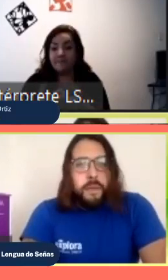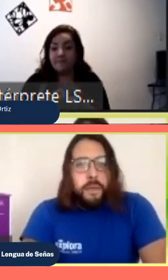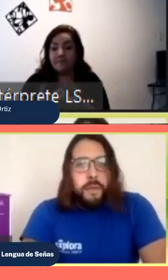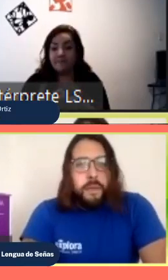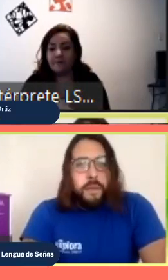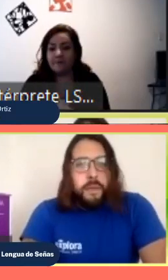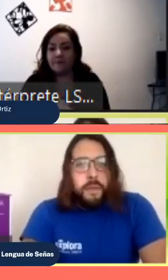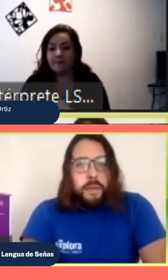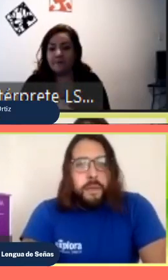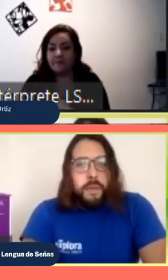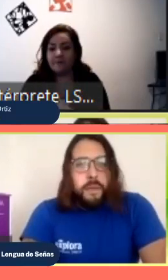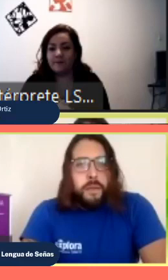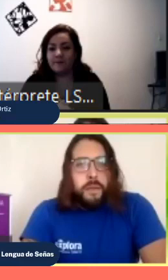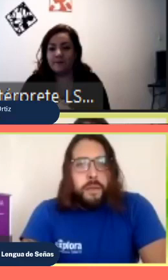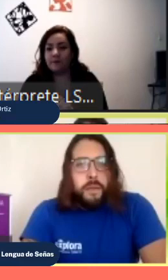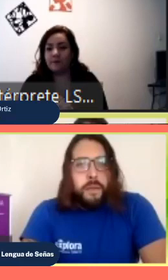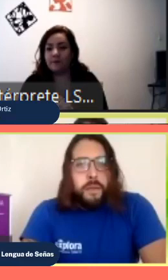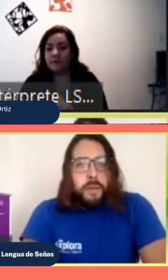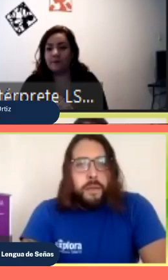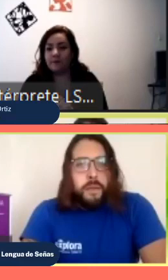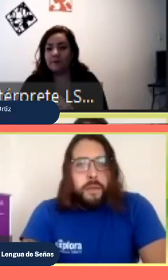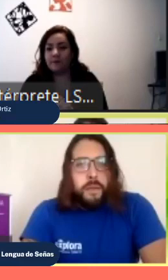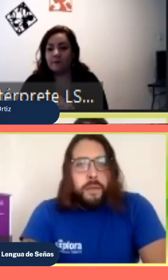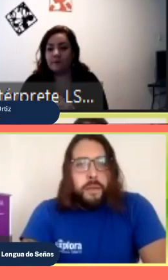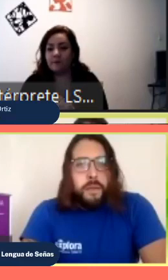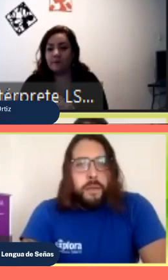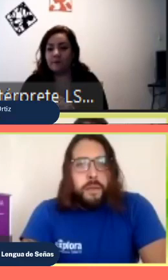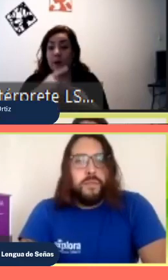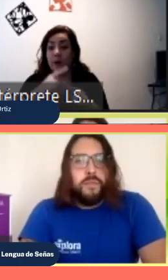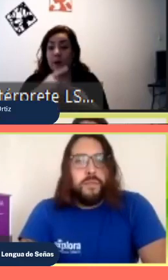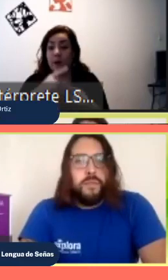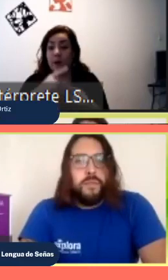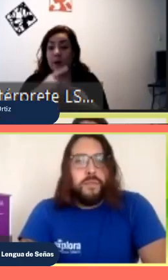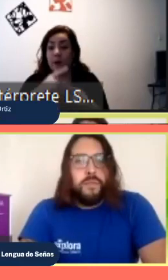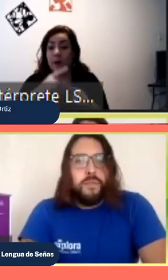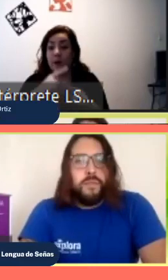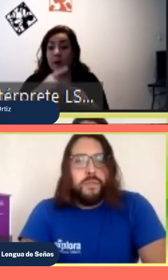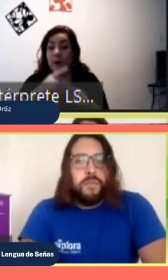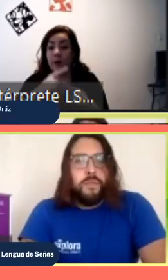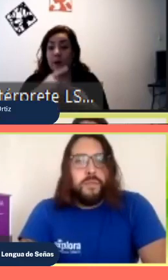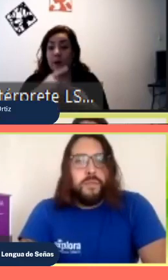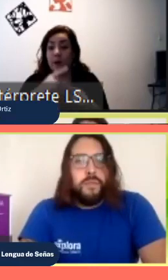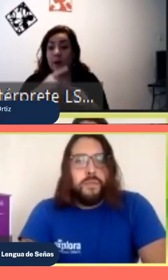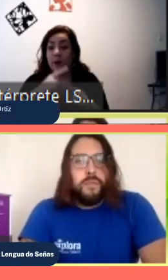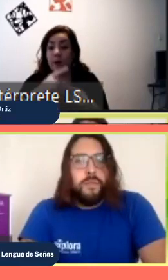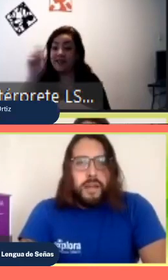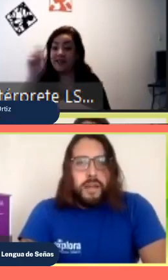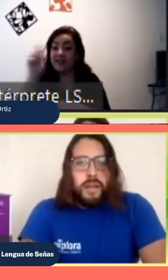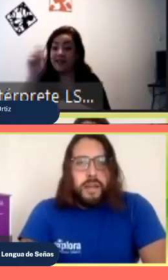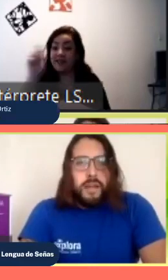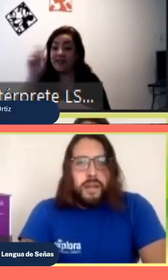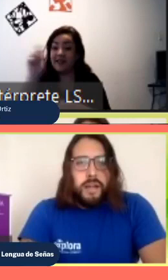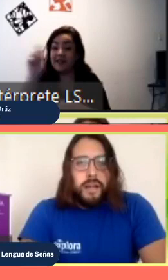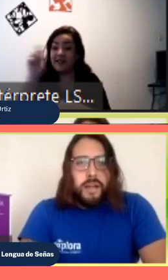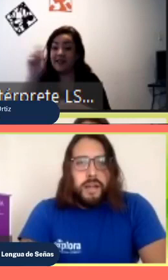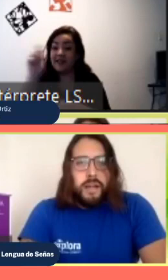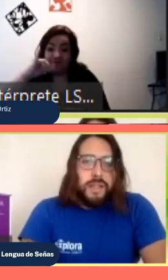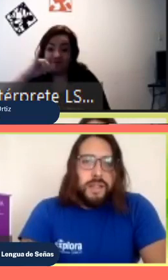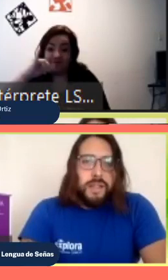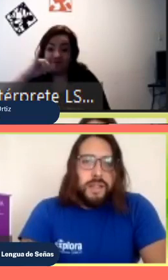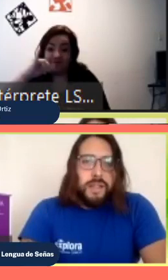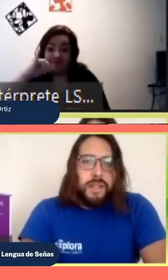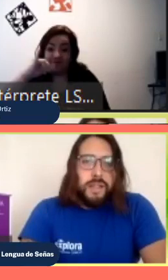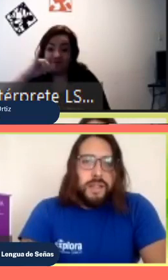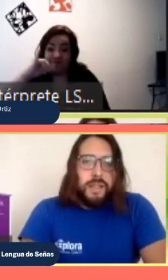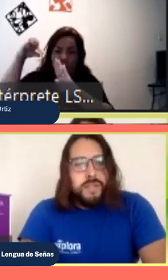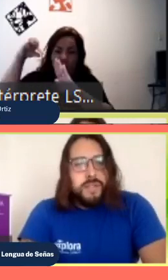saludar en nombre de la Universidad de Tarapacá, Sede Iquique, a través de su proyecto para explorar